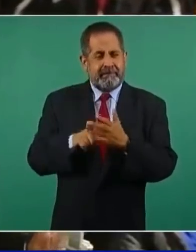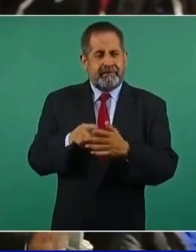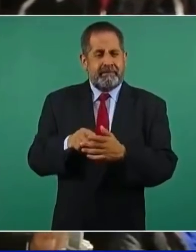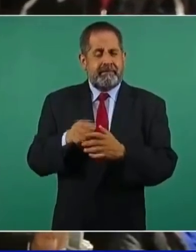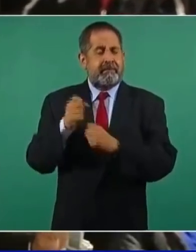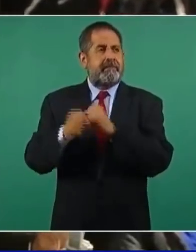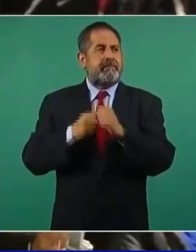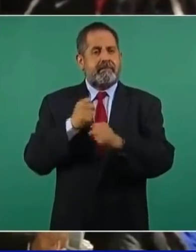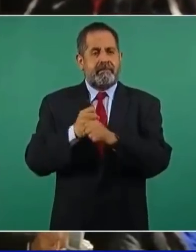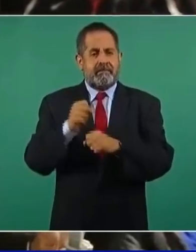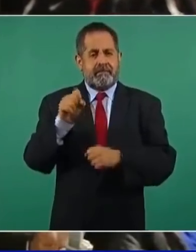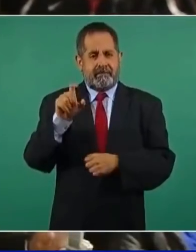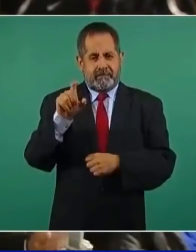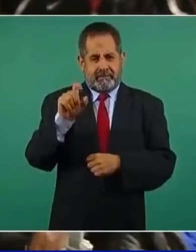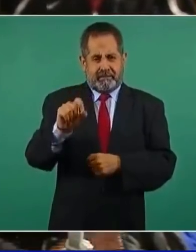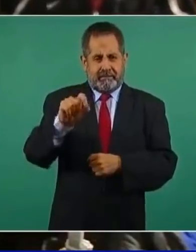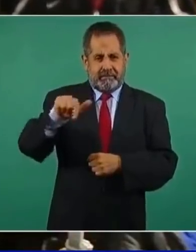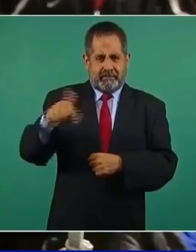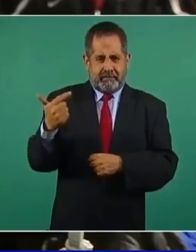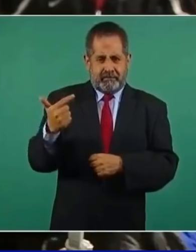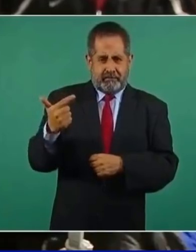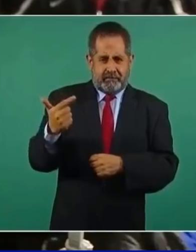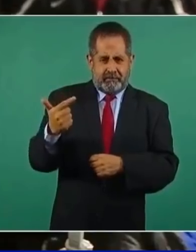el 2012,